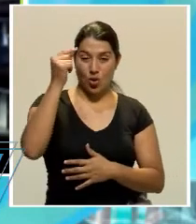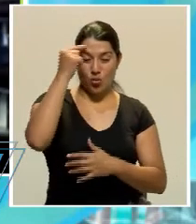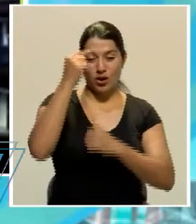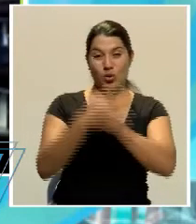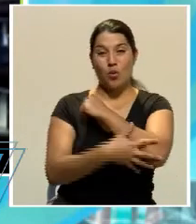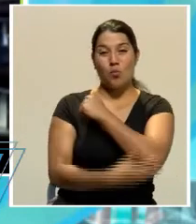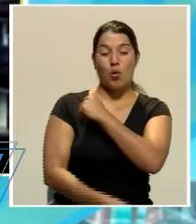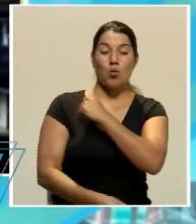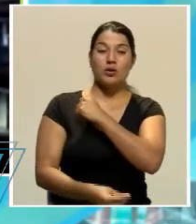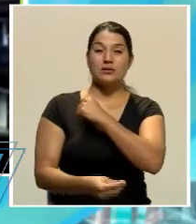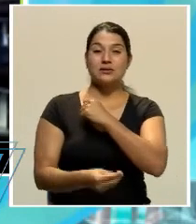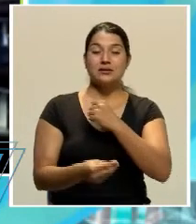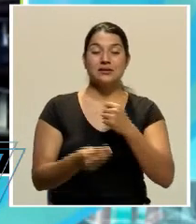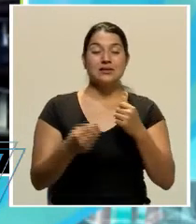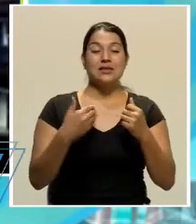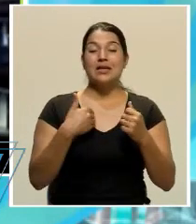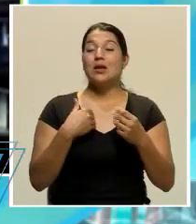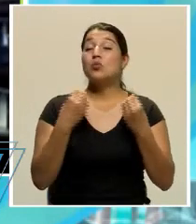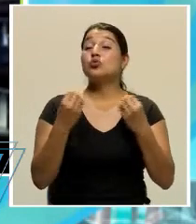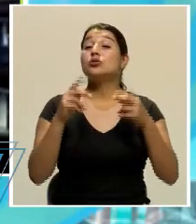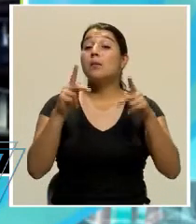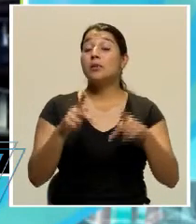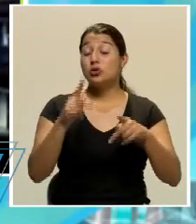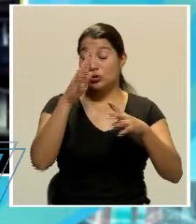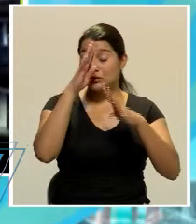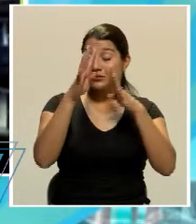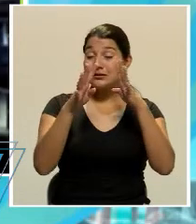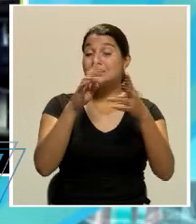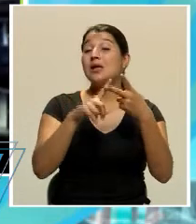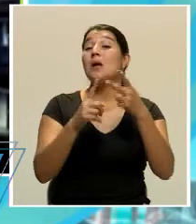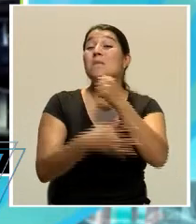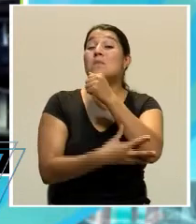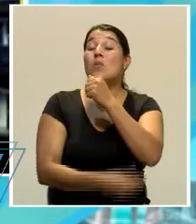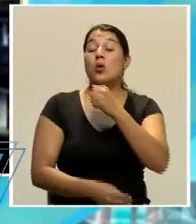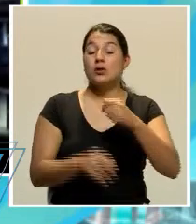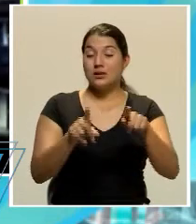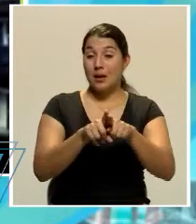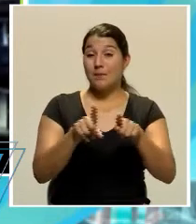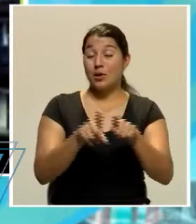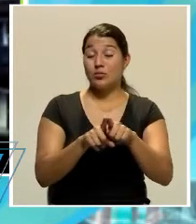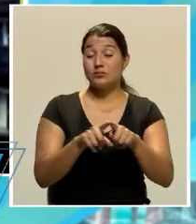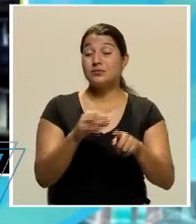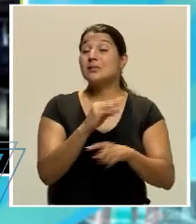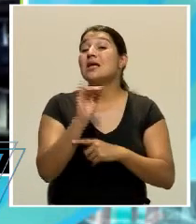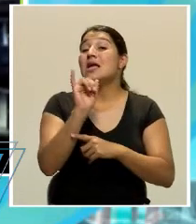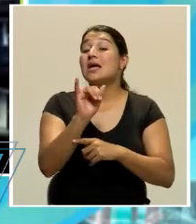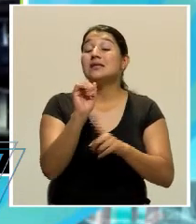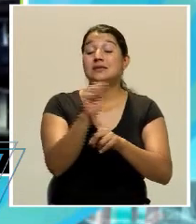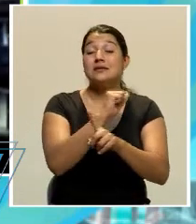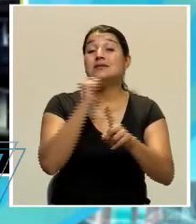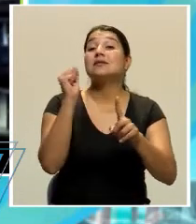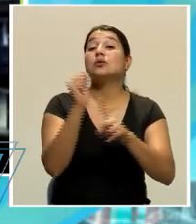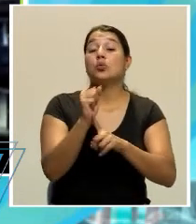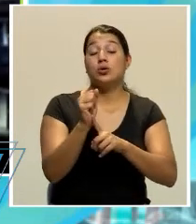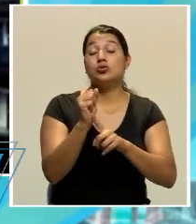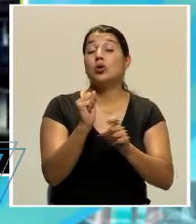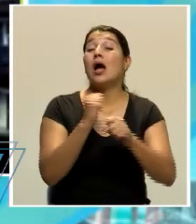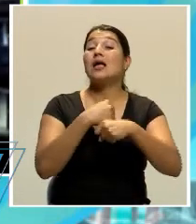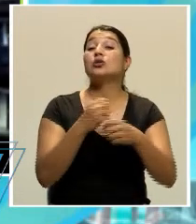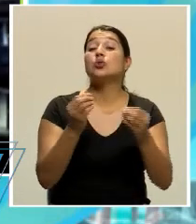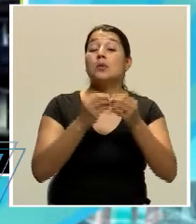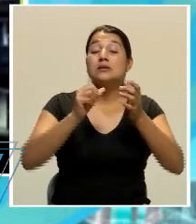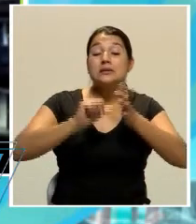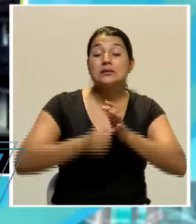pobreza muchísimos creadores de este país y en extrema pobreza también, y esta situación evidentemente ha acentuado más esa